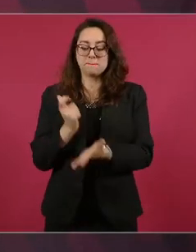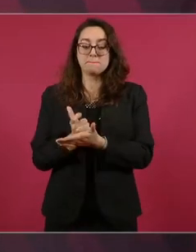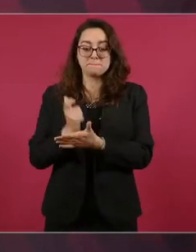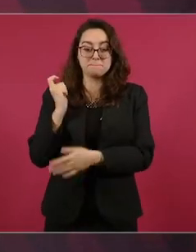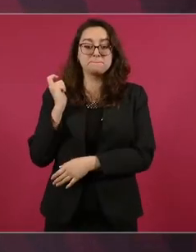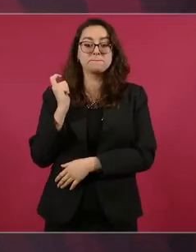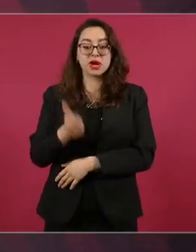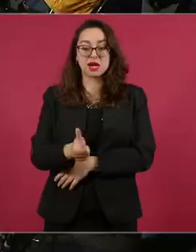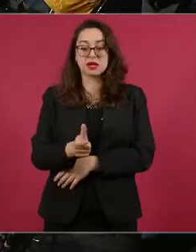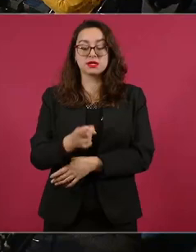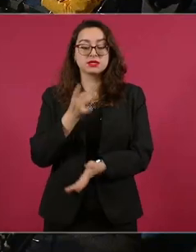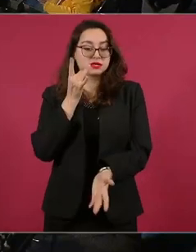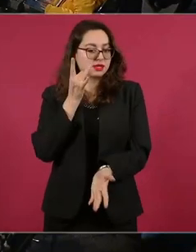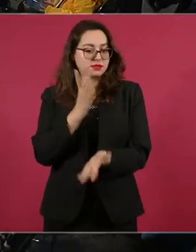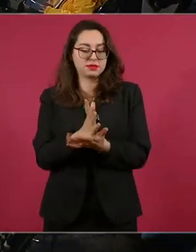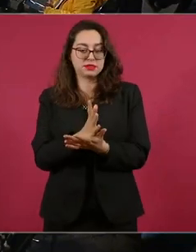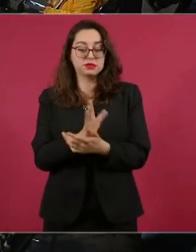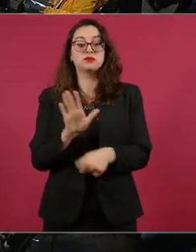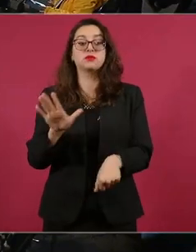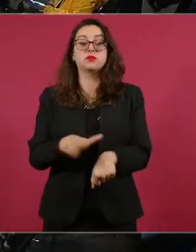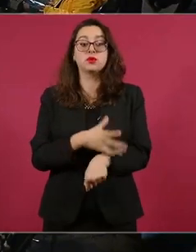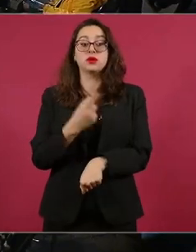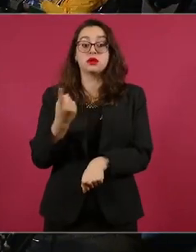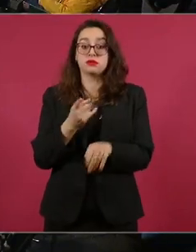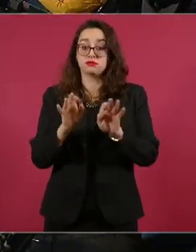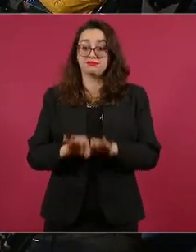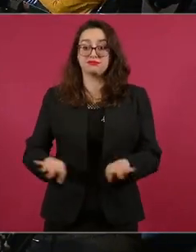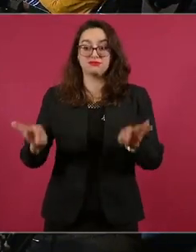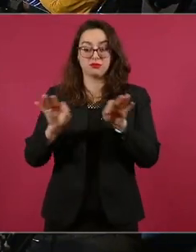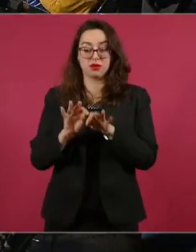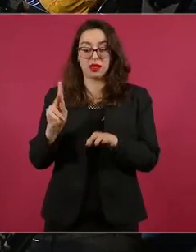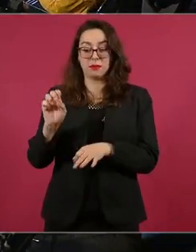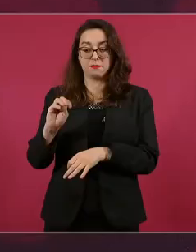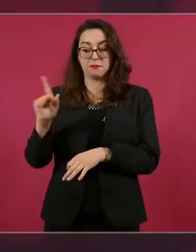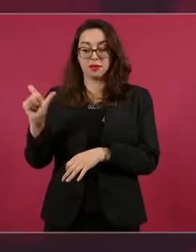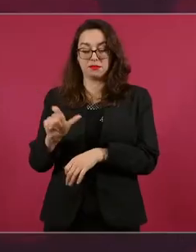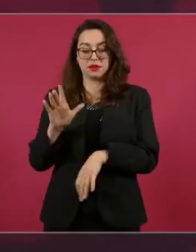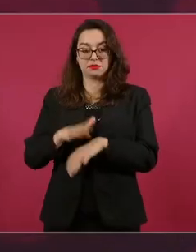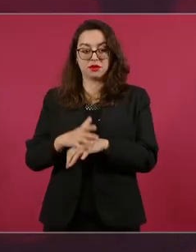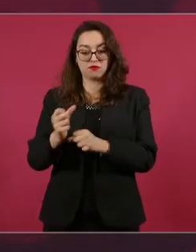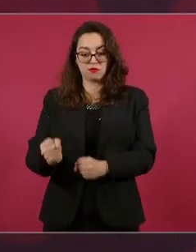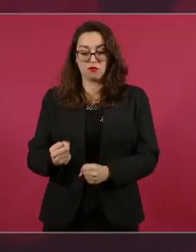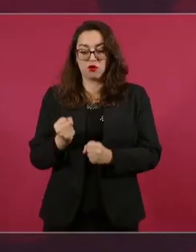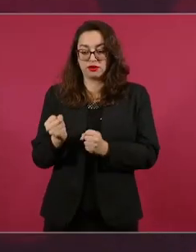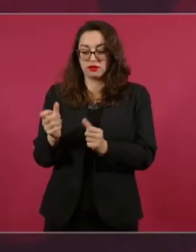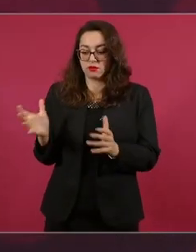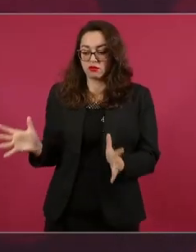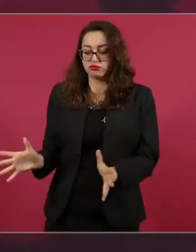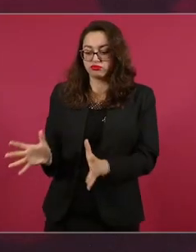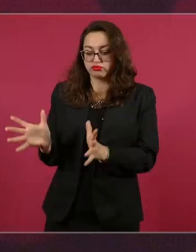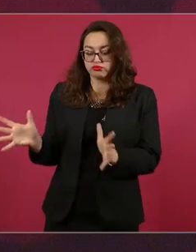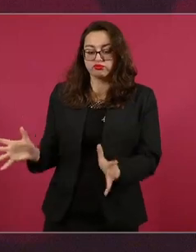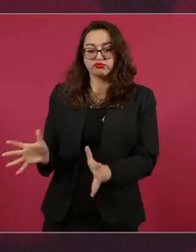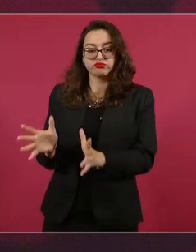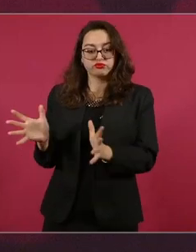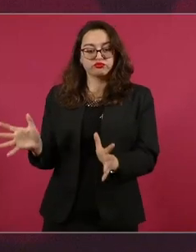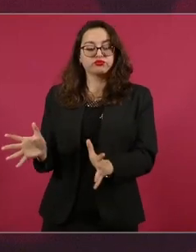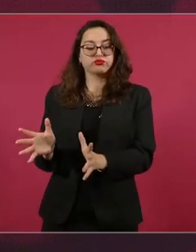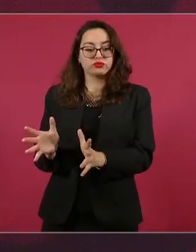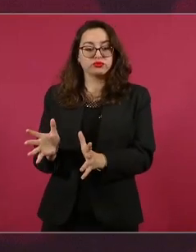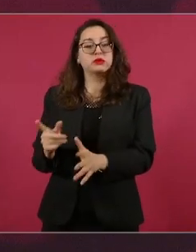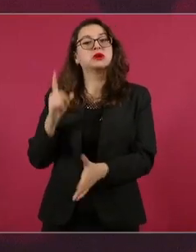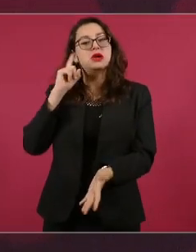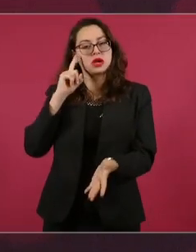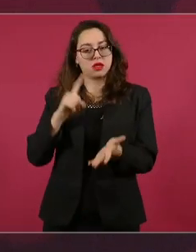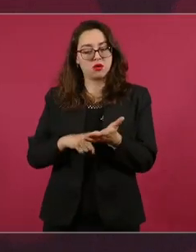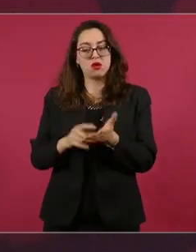porque nos importa mucho el que se fortalezca Pemex. Yo creo que ya rescatamos a